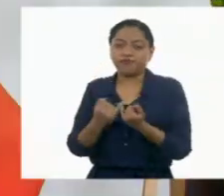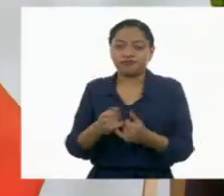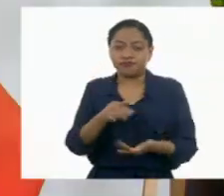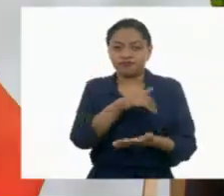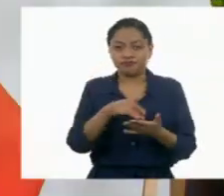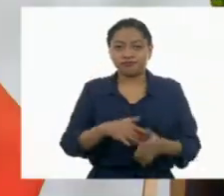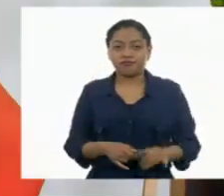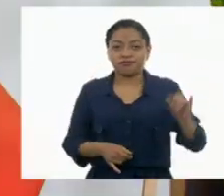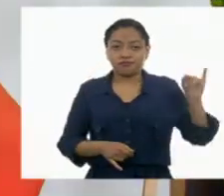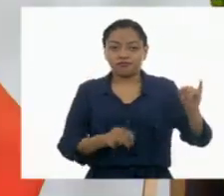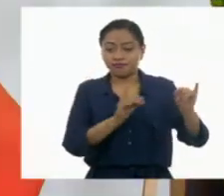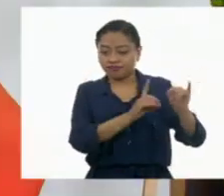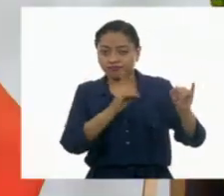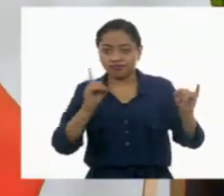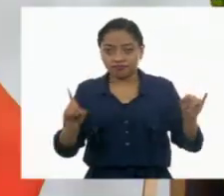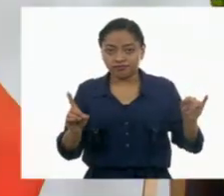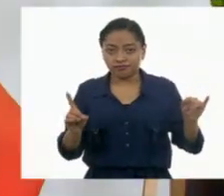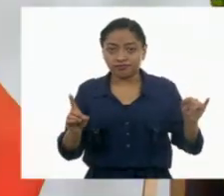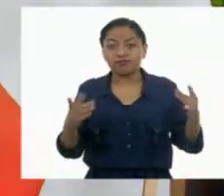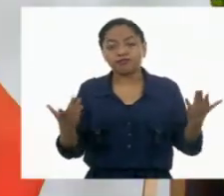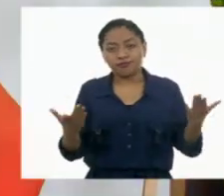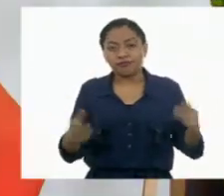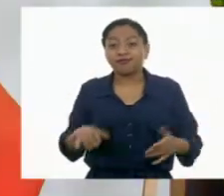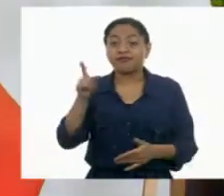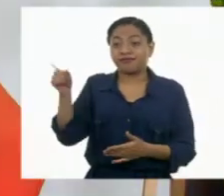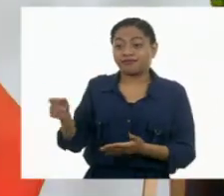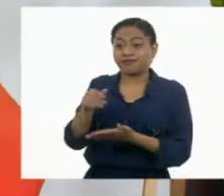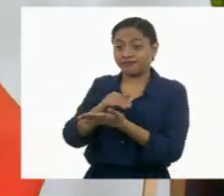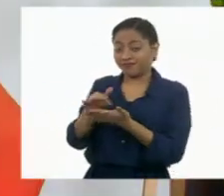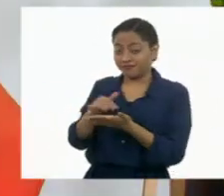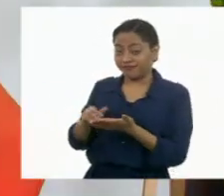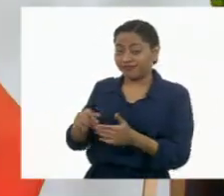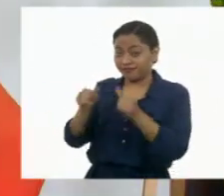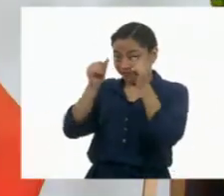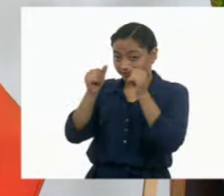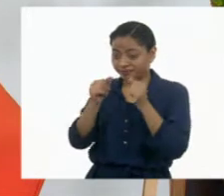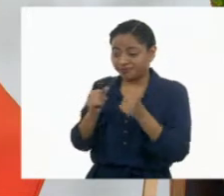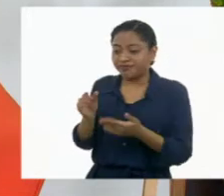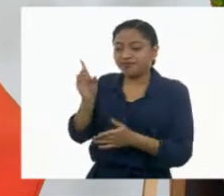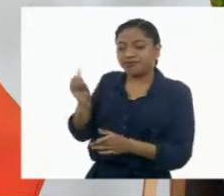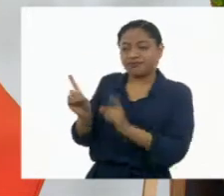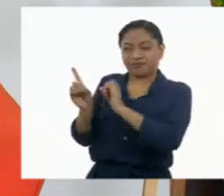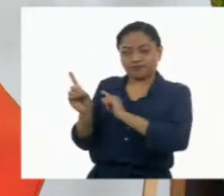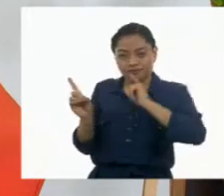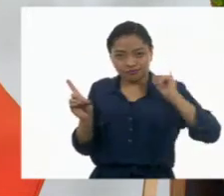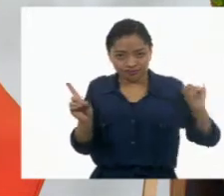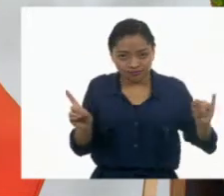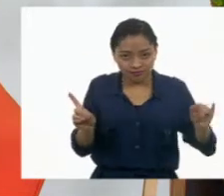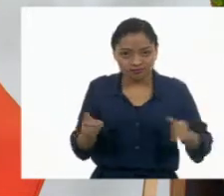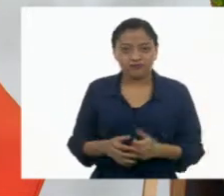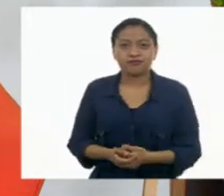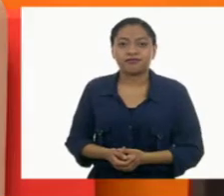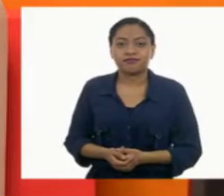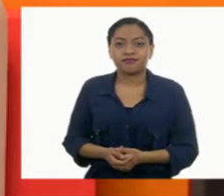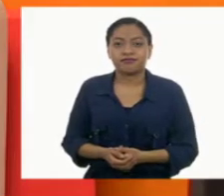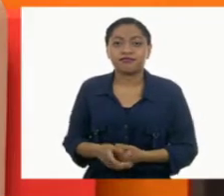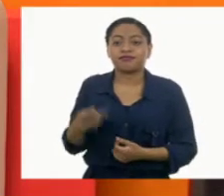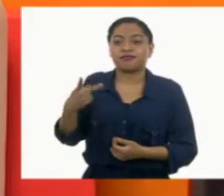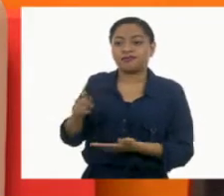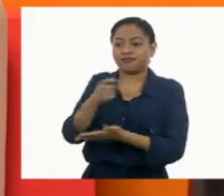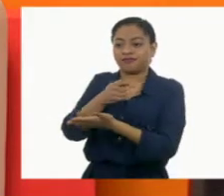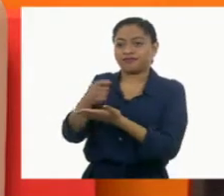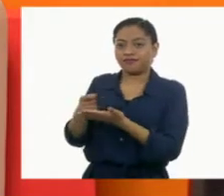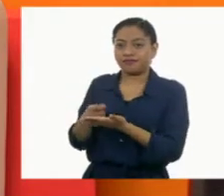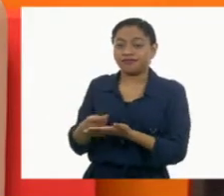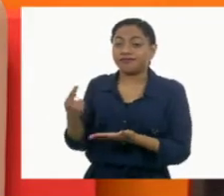izquierda a derecha, entonces el niño ciego va a llevar su lectura a través del tacto de izquierda a derecha. Pero tiene que aprender a escribir de